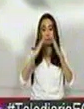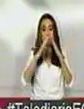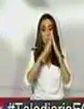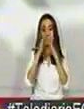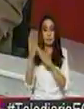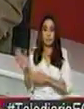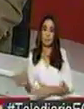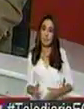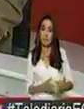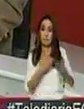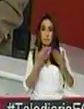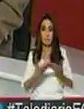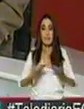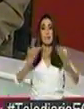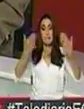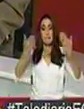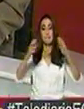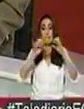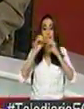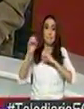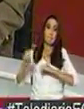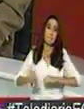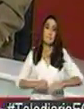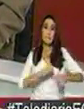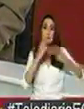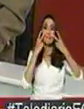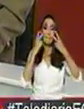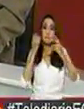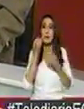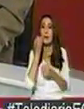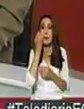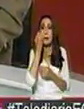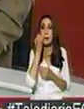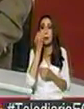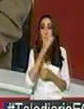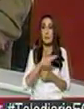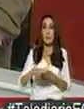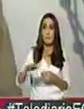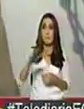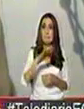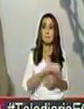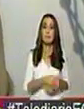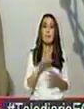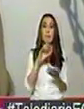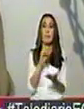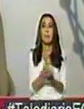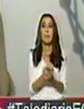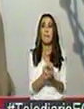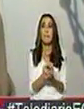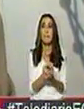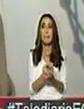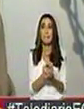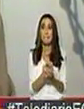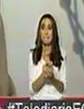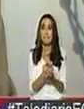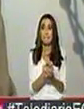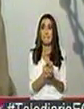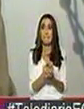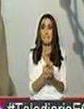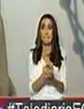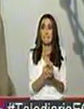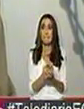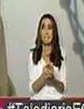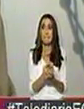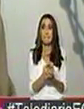beneficiar a esta organización de indígenas y campesinos, ¿no? Sí, obviamente, allí, gracias también a la